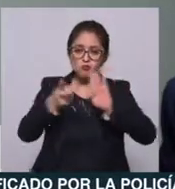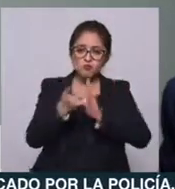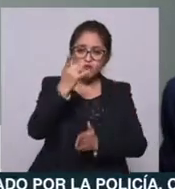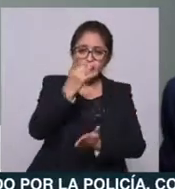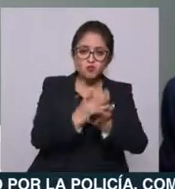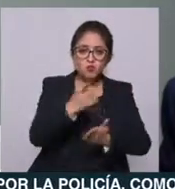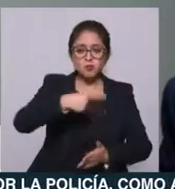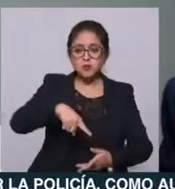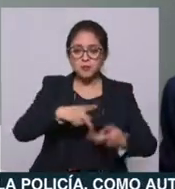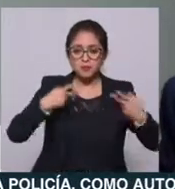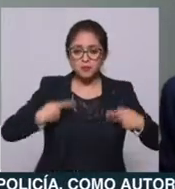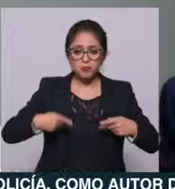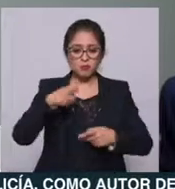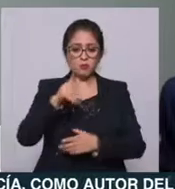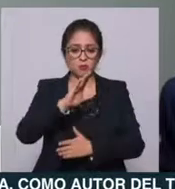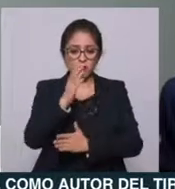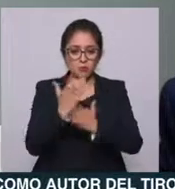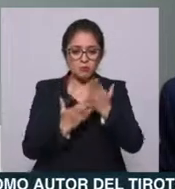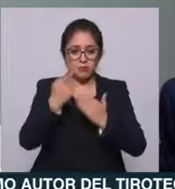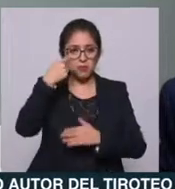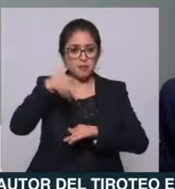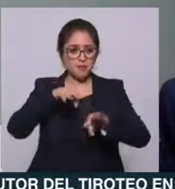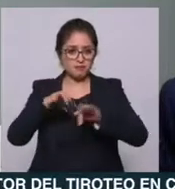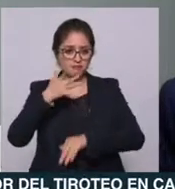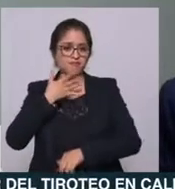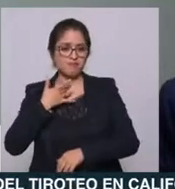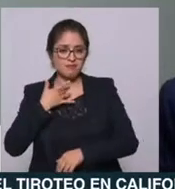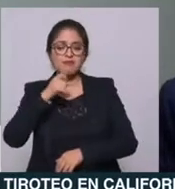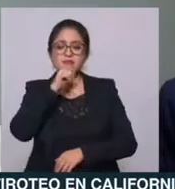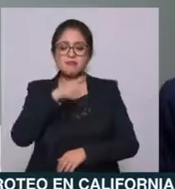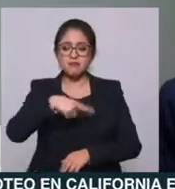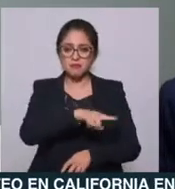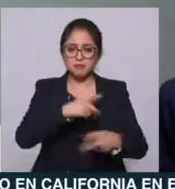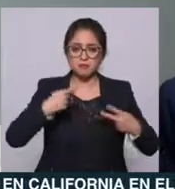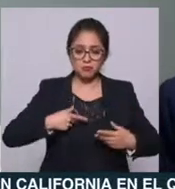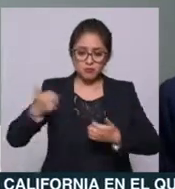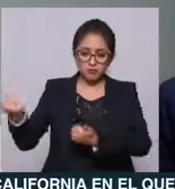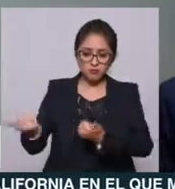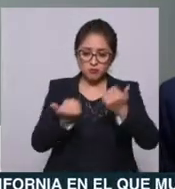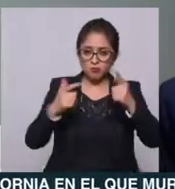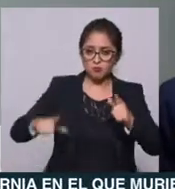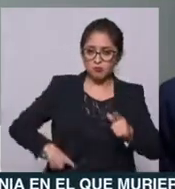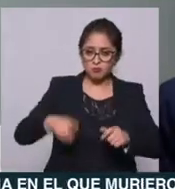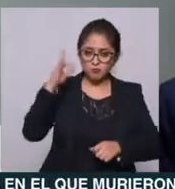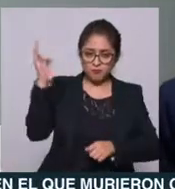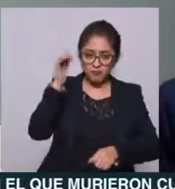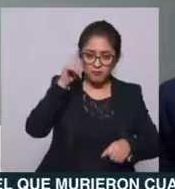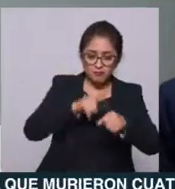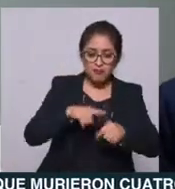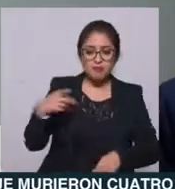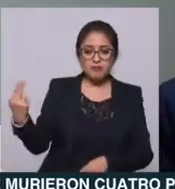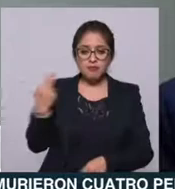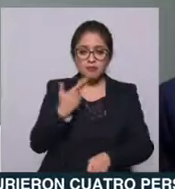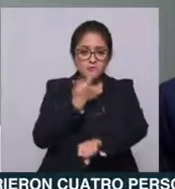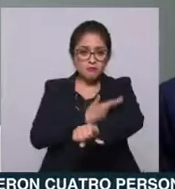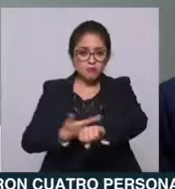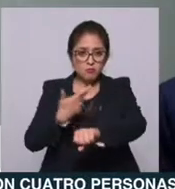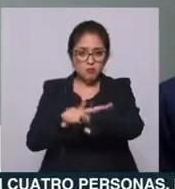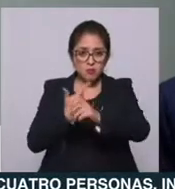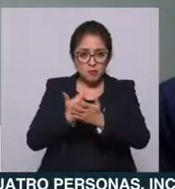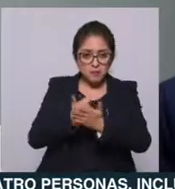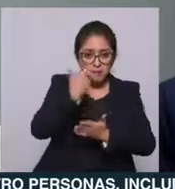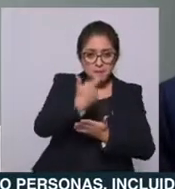de petróleos mexicanos y todos los proveedores del gobierno federal que requieran financiamiento puedan acudir a